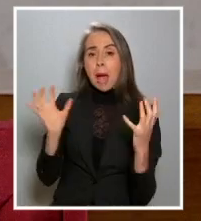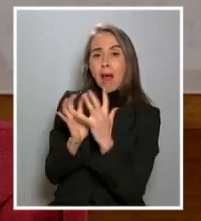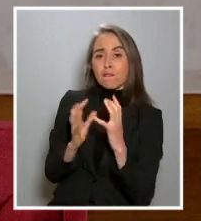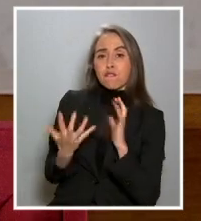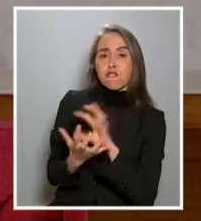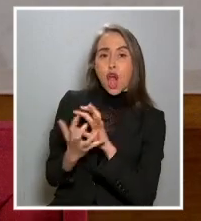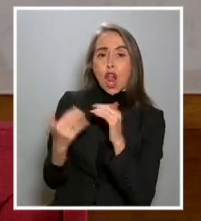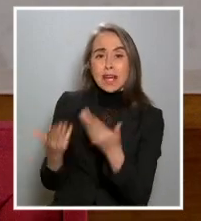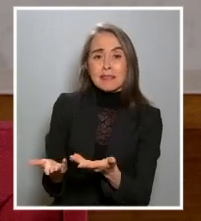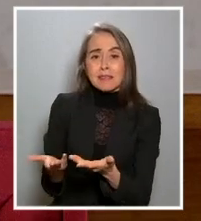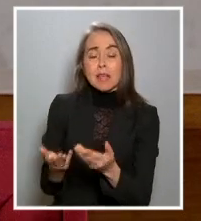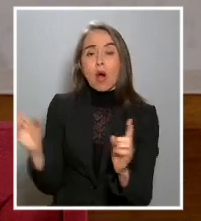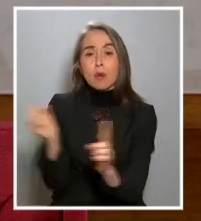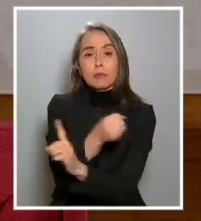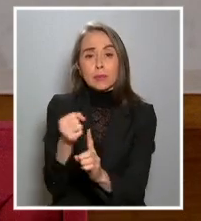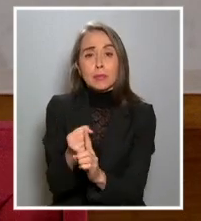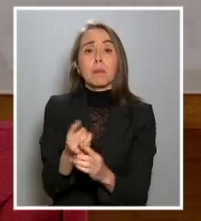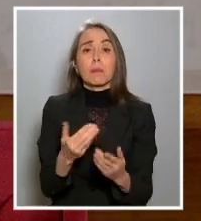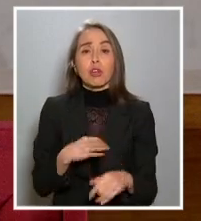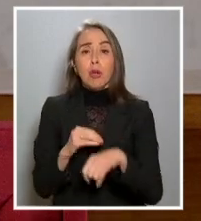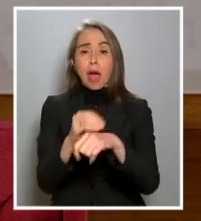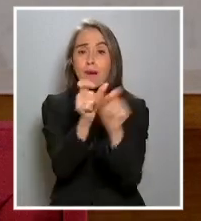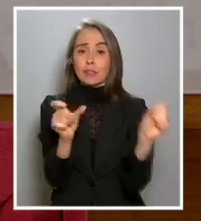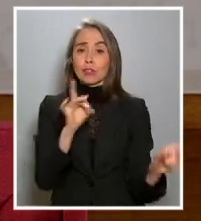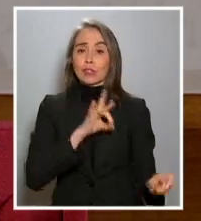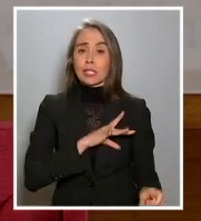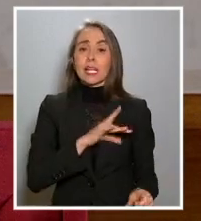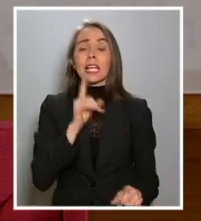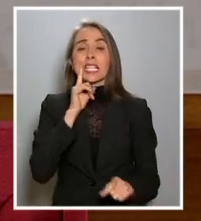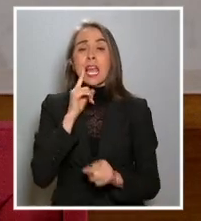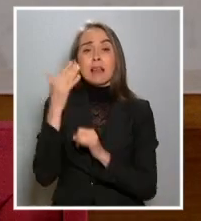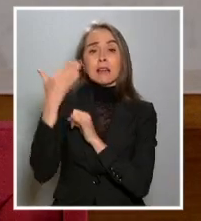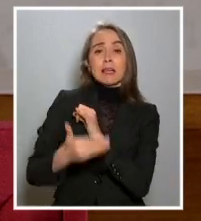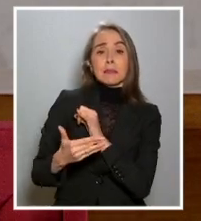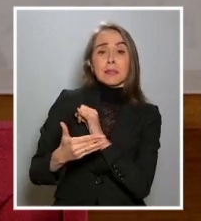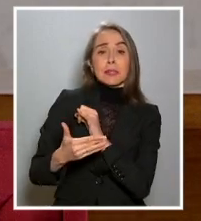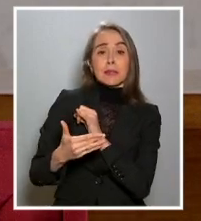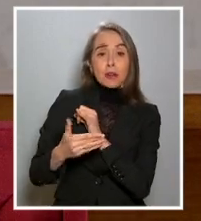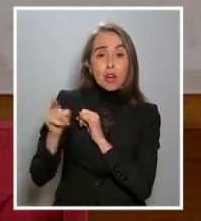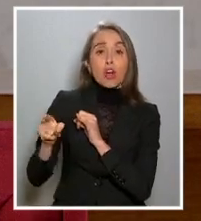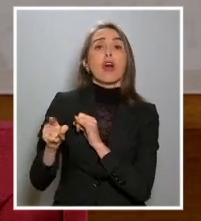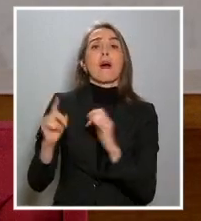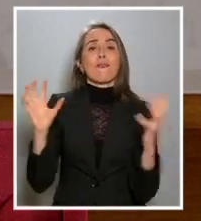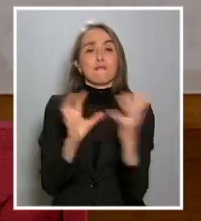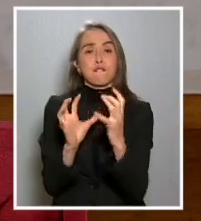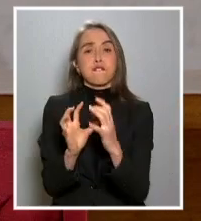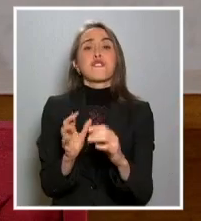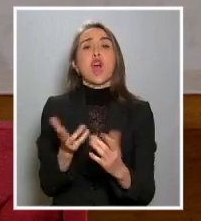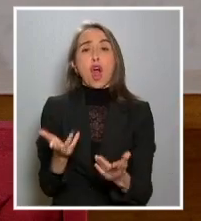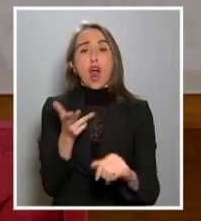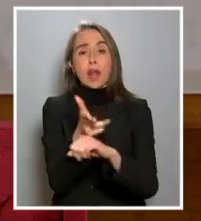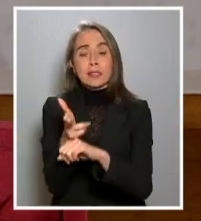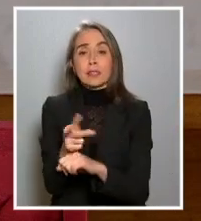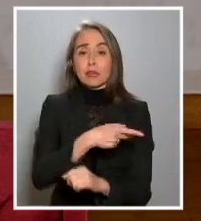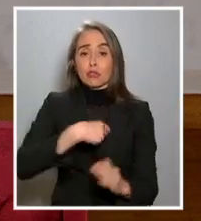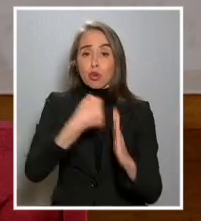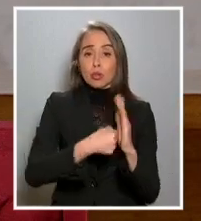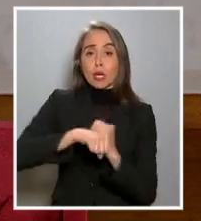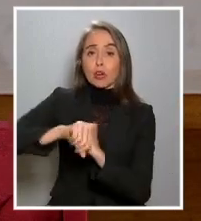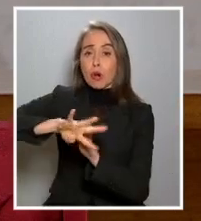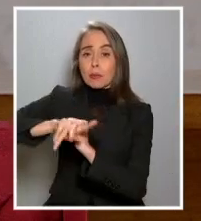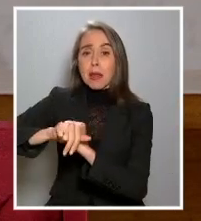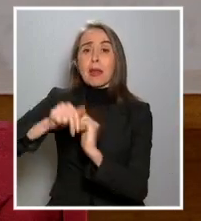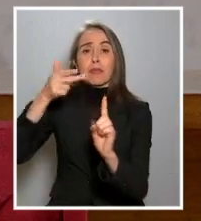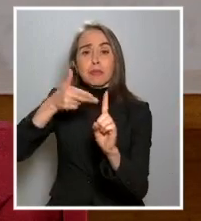decirles hoy, compatriotas, que el adversario es la violencia, que la lucha que estamos dando contra la criminalidad